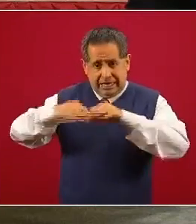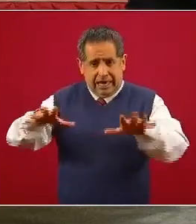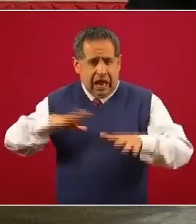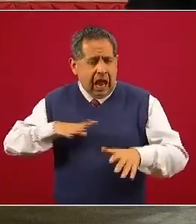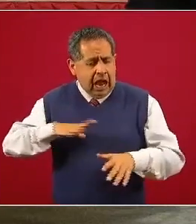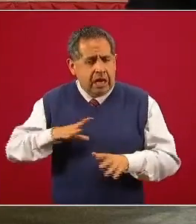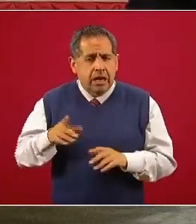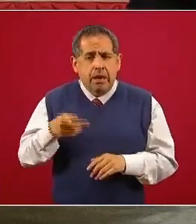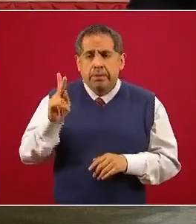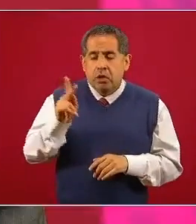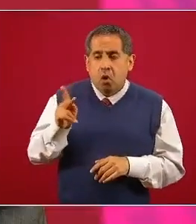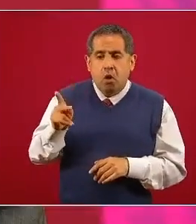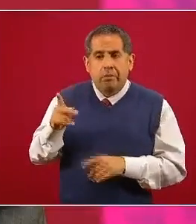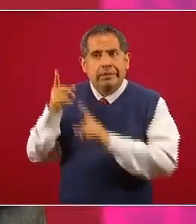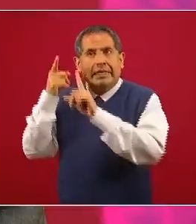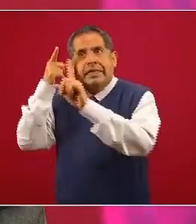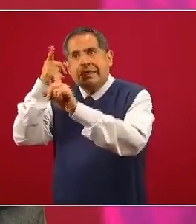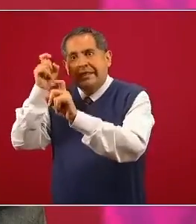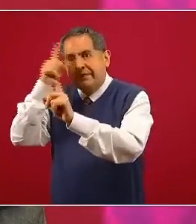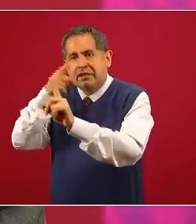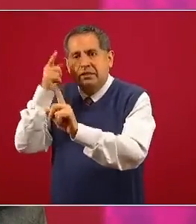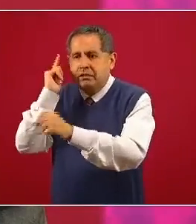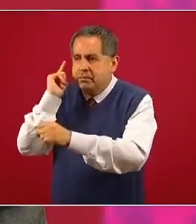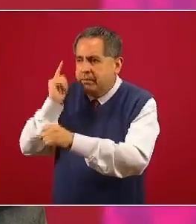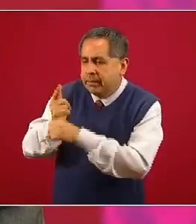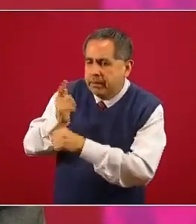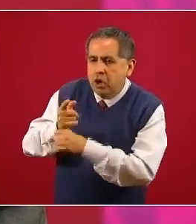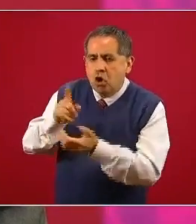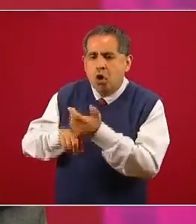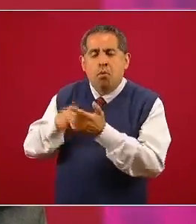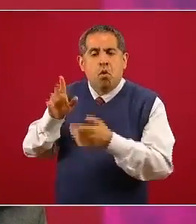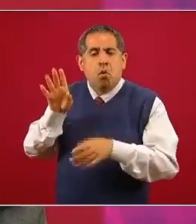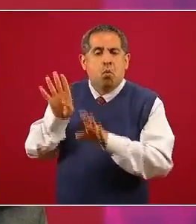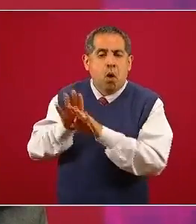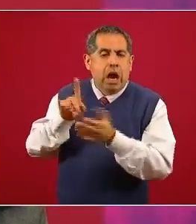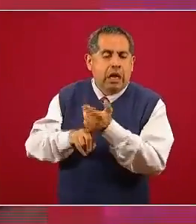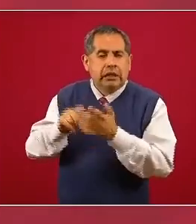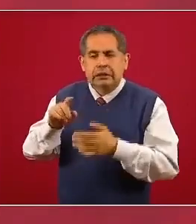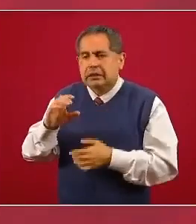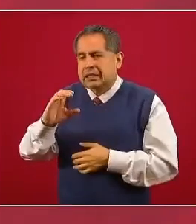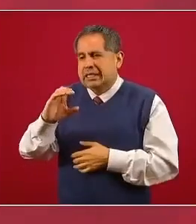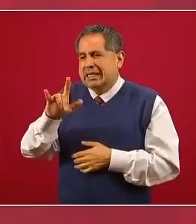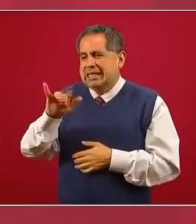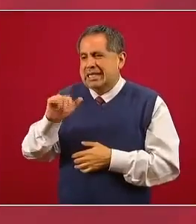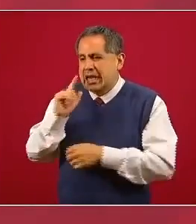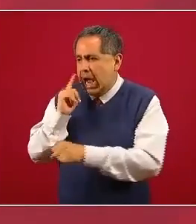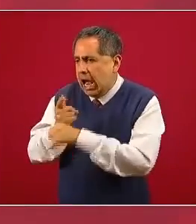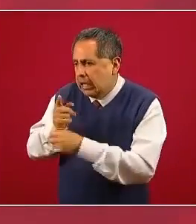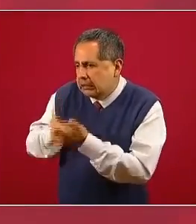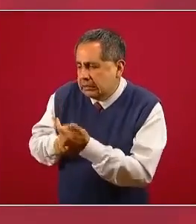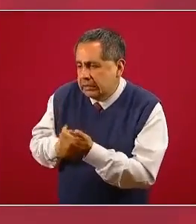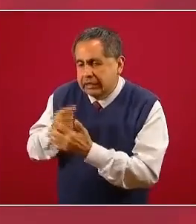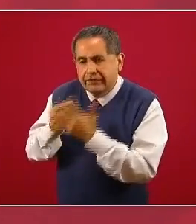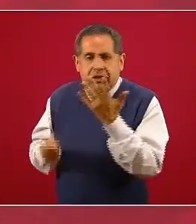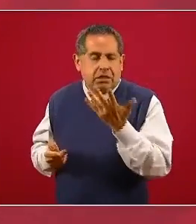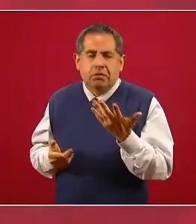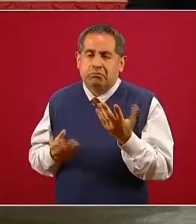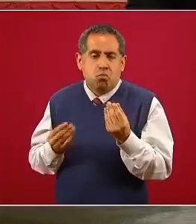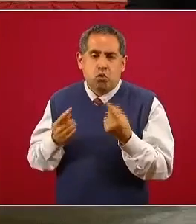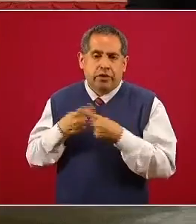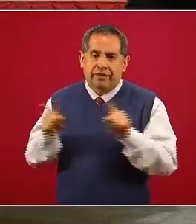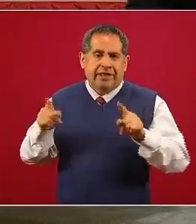pero en general retos importantes en la identificación de los síndromes clínicos fuera de una lista concreta